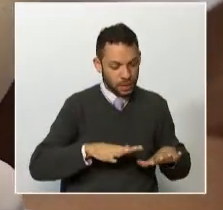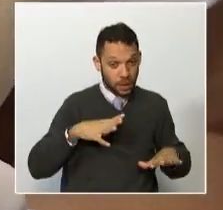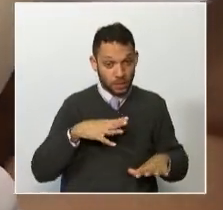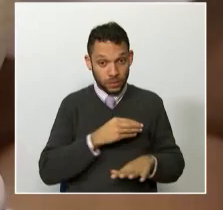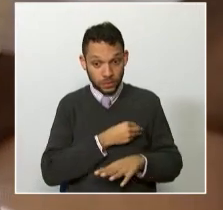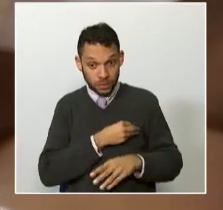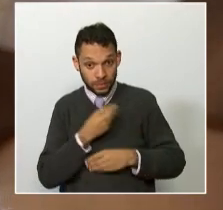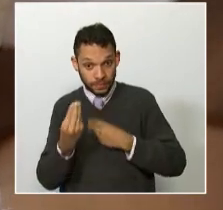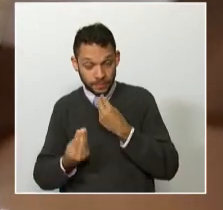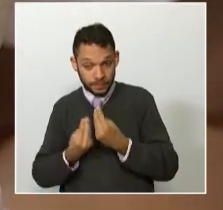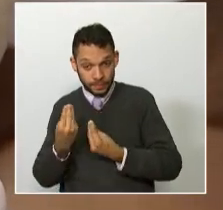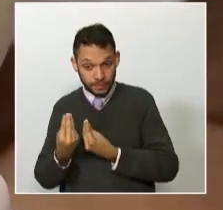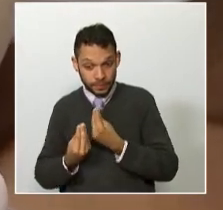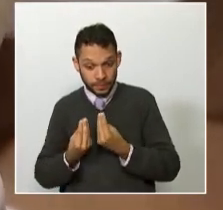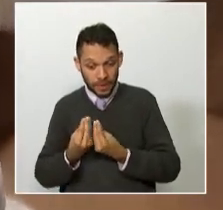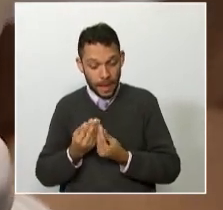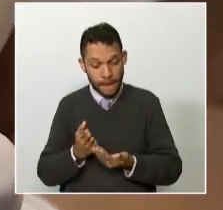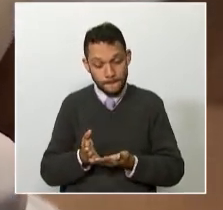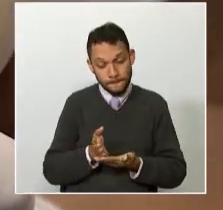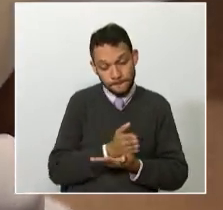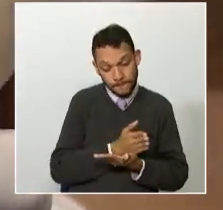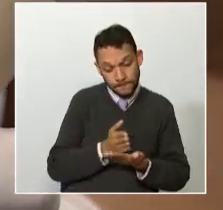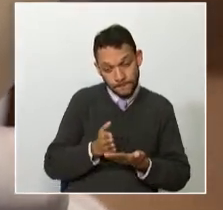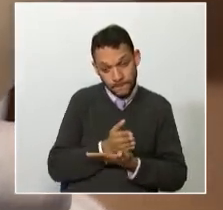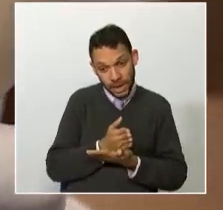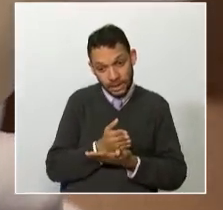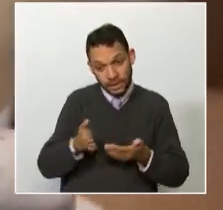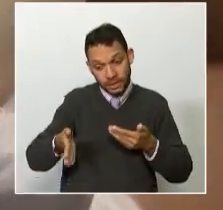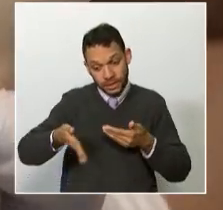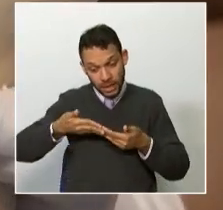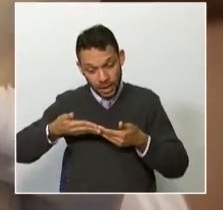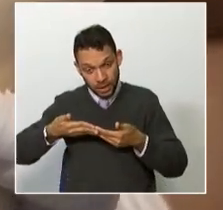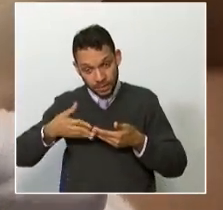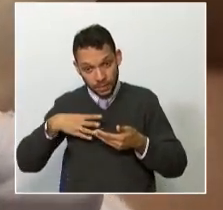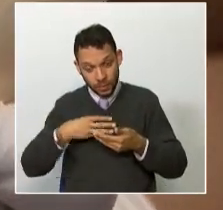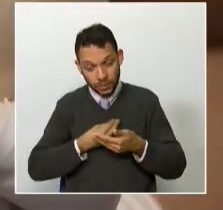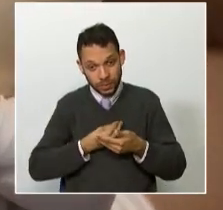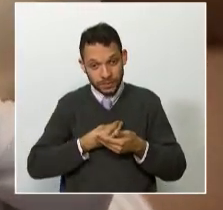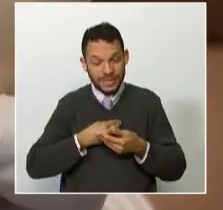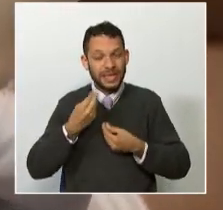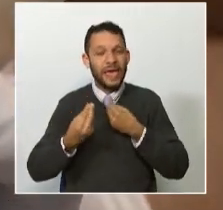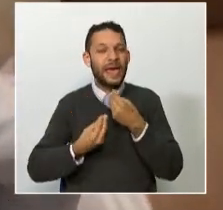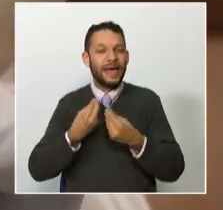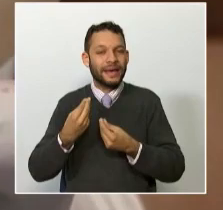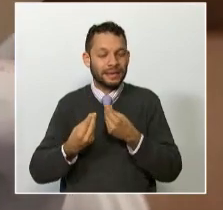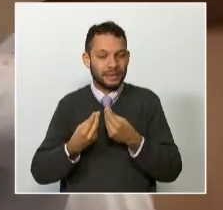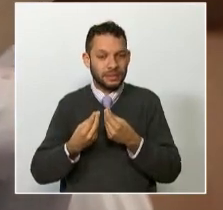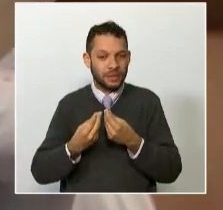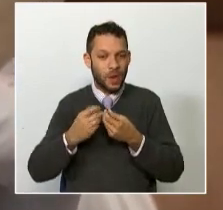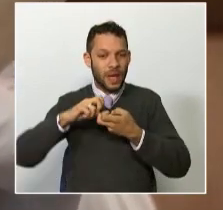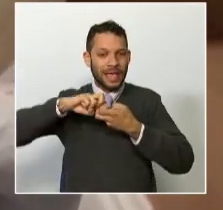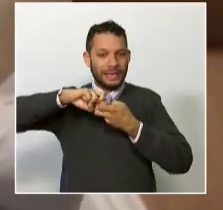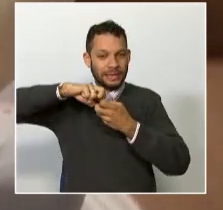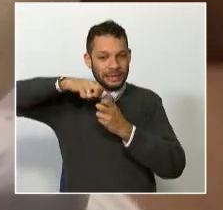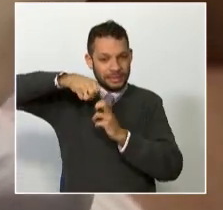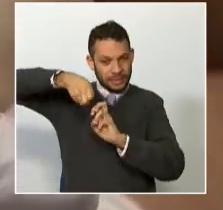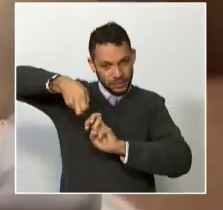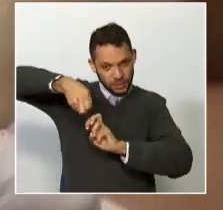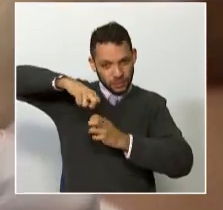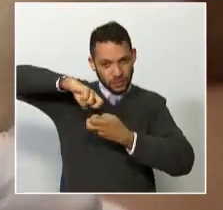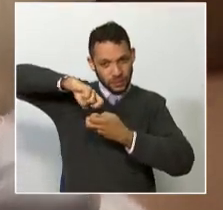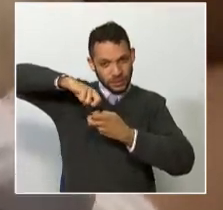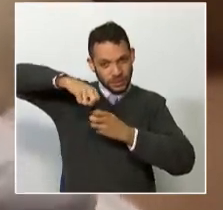nosotros hacemos apertura y cierre, entonces esta articulación rota en esa cavidad, ¿sí? Va a hacer una